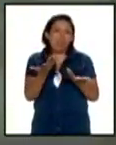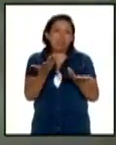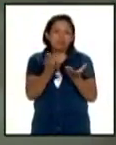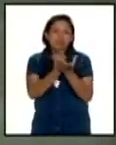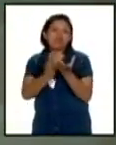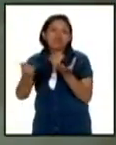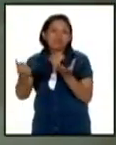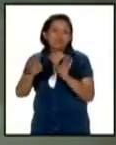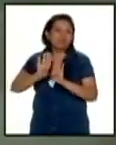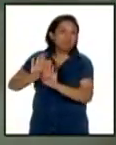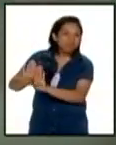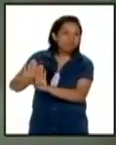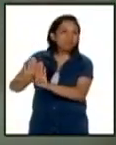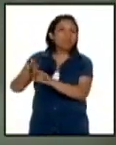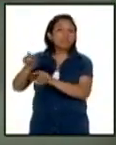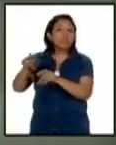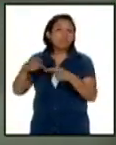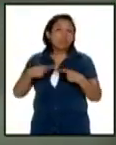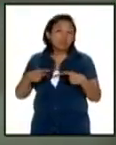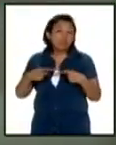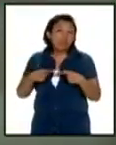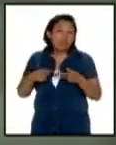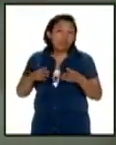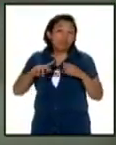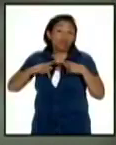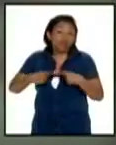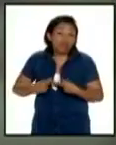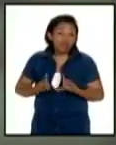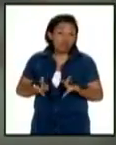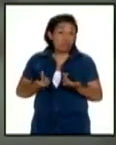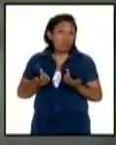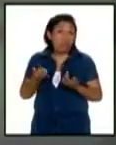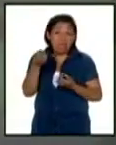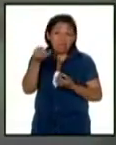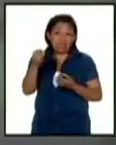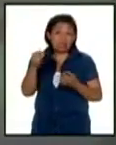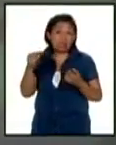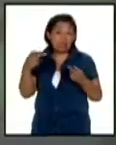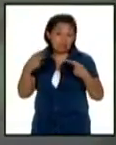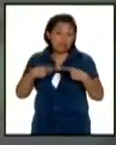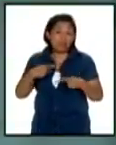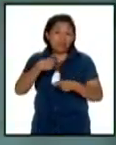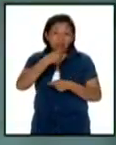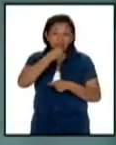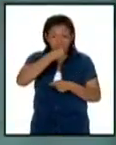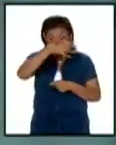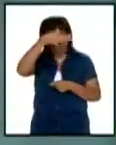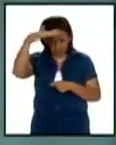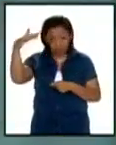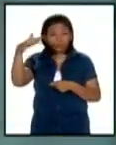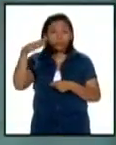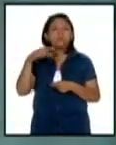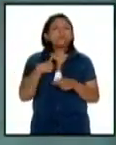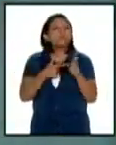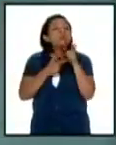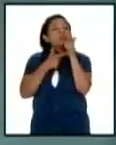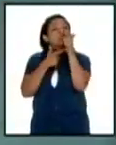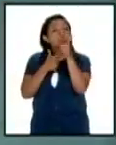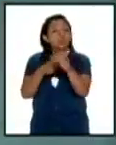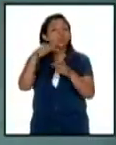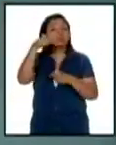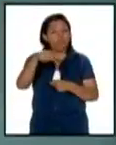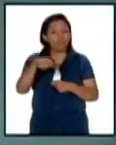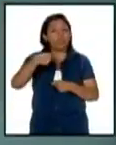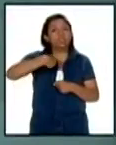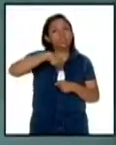su condición resulta vulnerable, como ocurre con el caso de las personas adultas mayores. Vamos a seguir adelante aquí